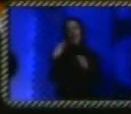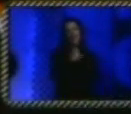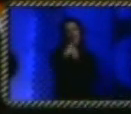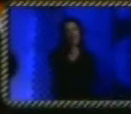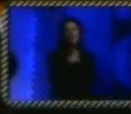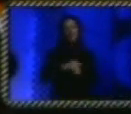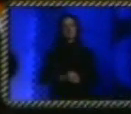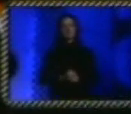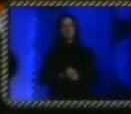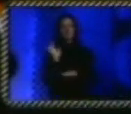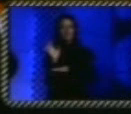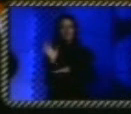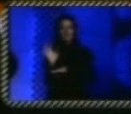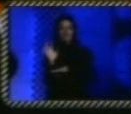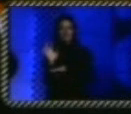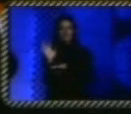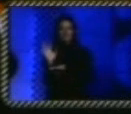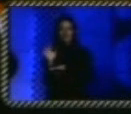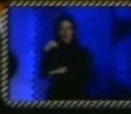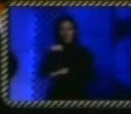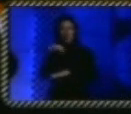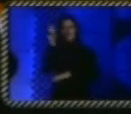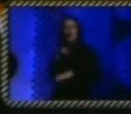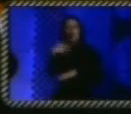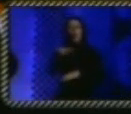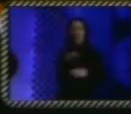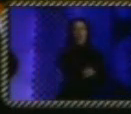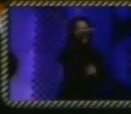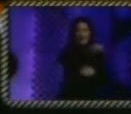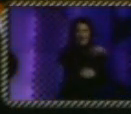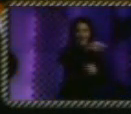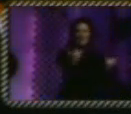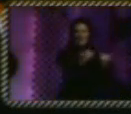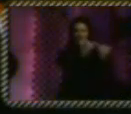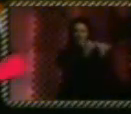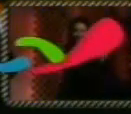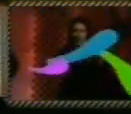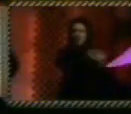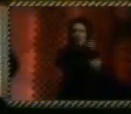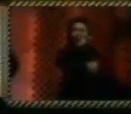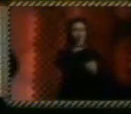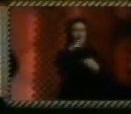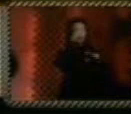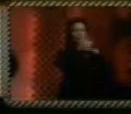Yo vengo de la isla de Tenerife, gran patrimonio de la